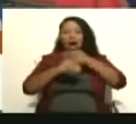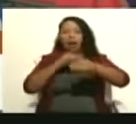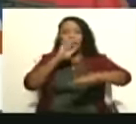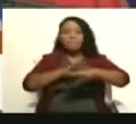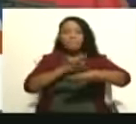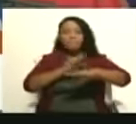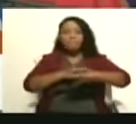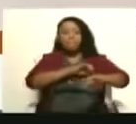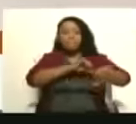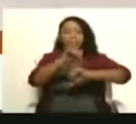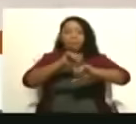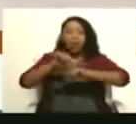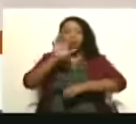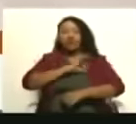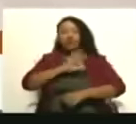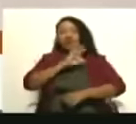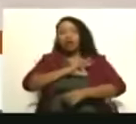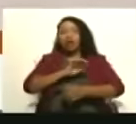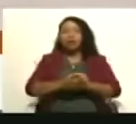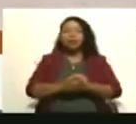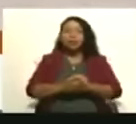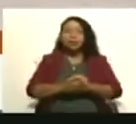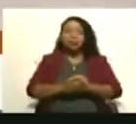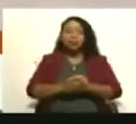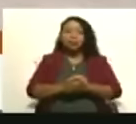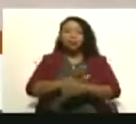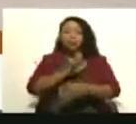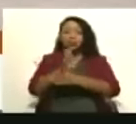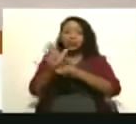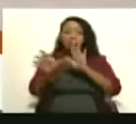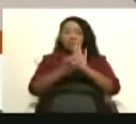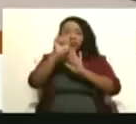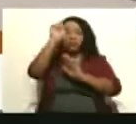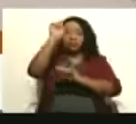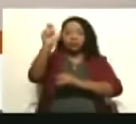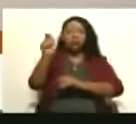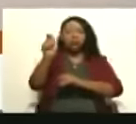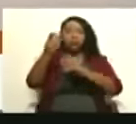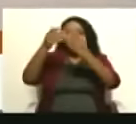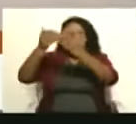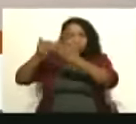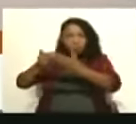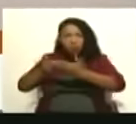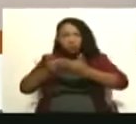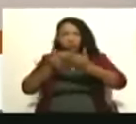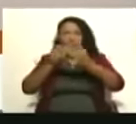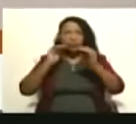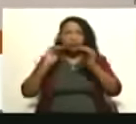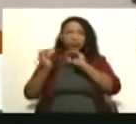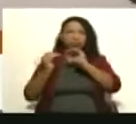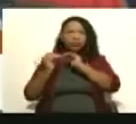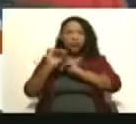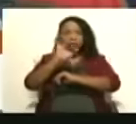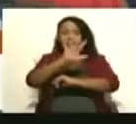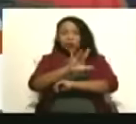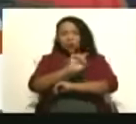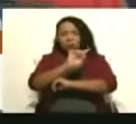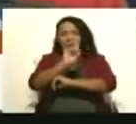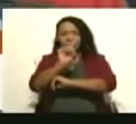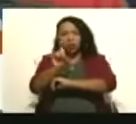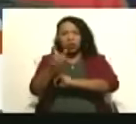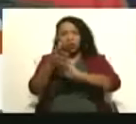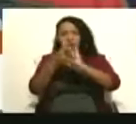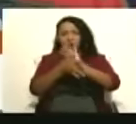acciones y hechos soberanos, concurriendo constitucionalmente al estudio ético sobre cinco interrogantes contra